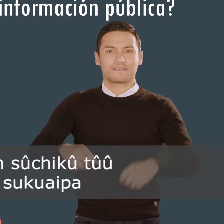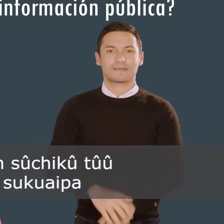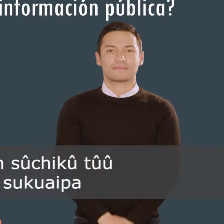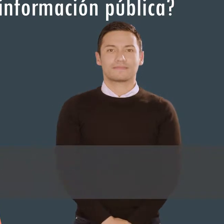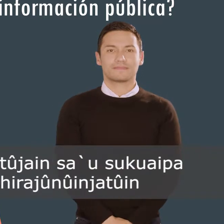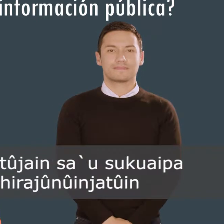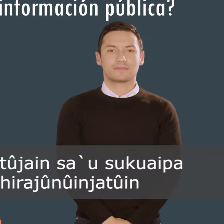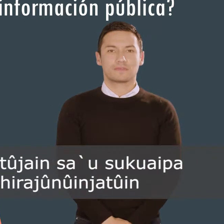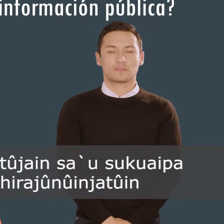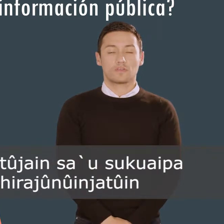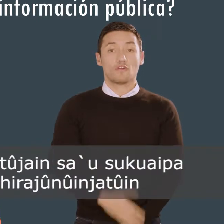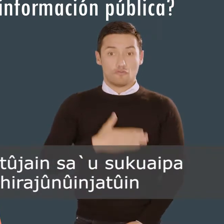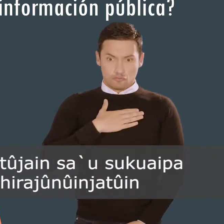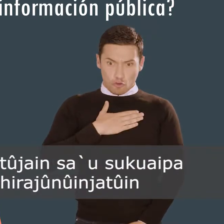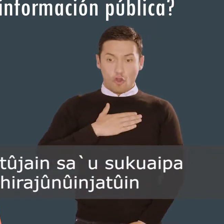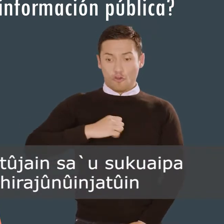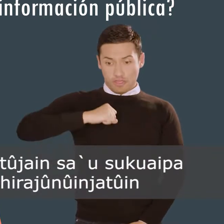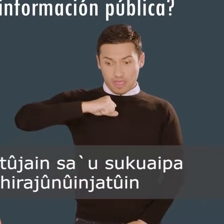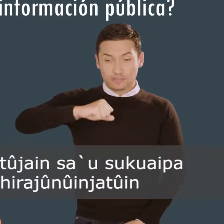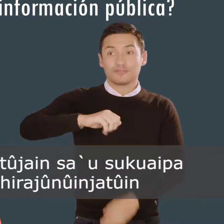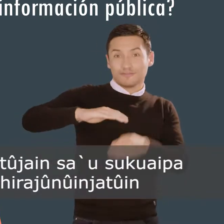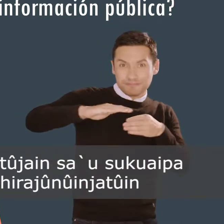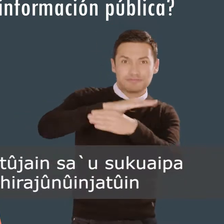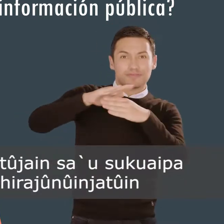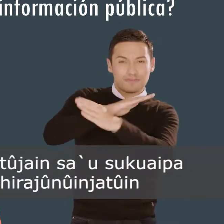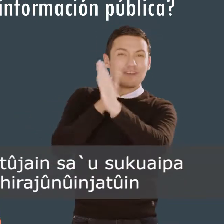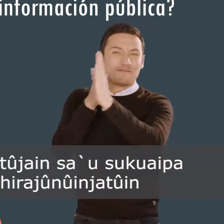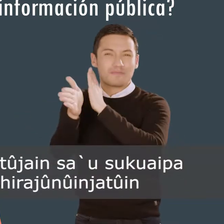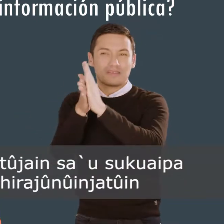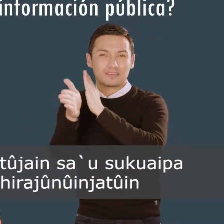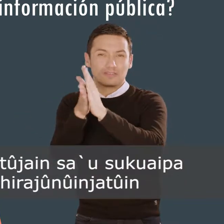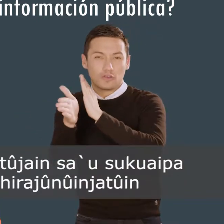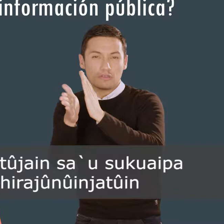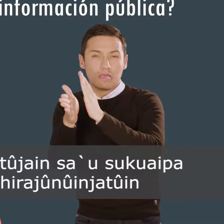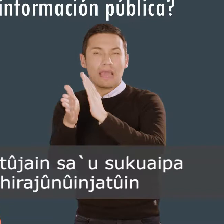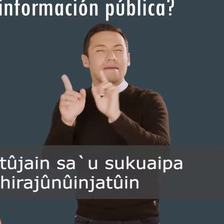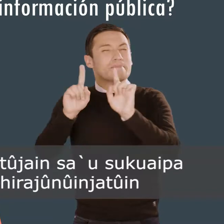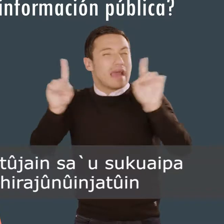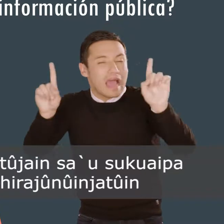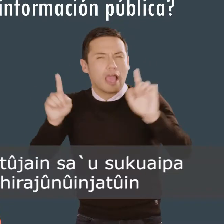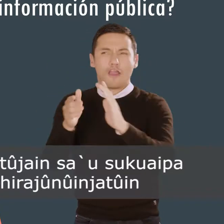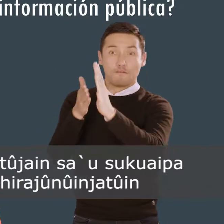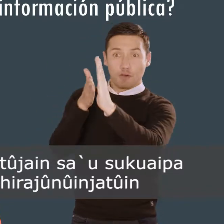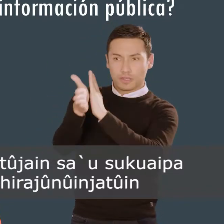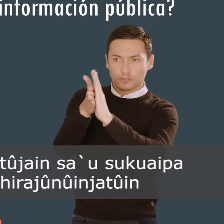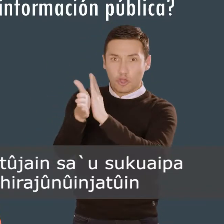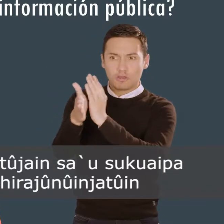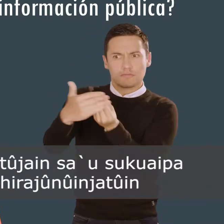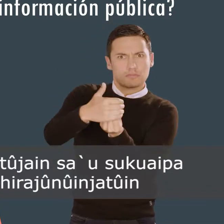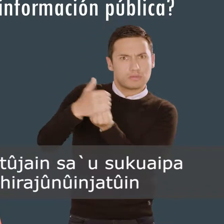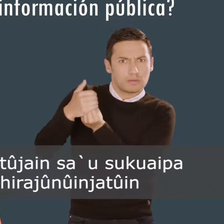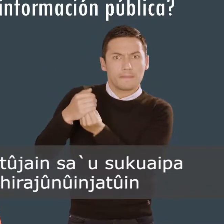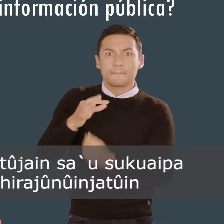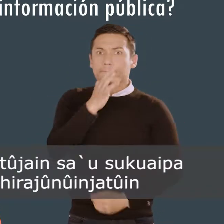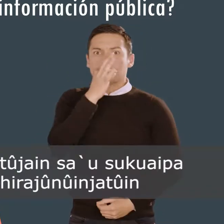concisa. Tengo derecho a acceder o tienen derecho a acceder a la información que no tiene algún tipo de veda